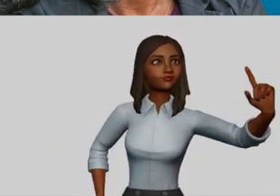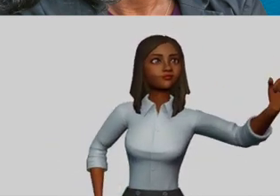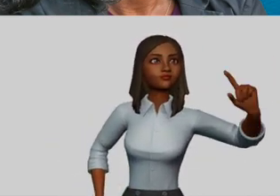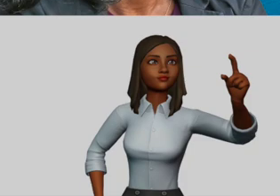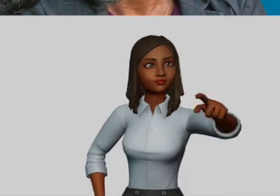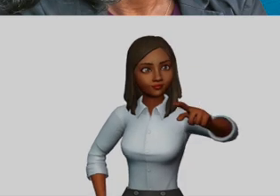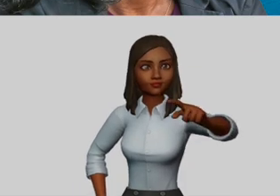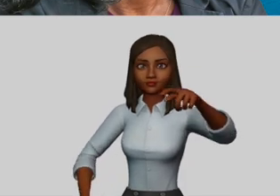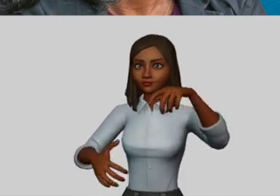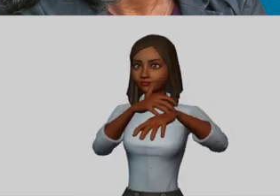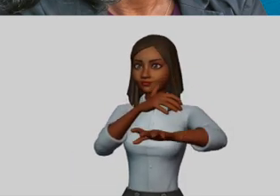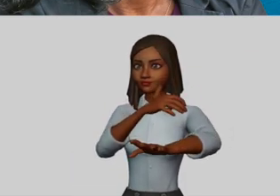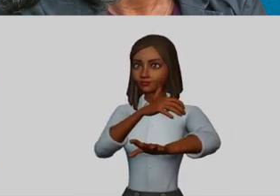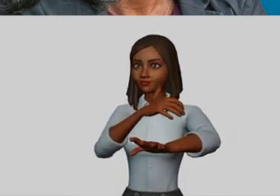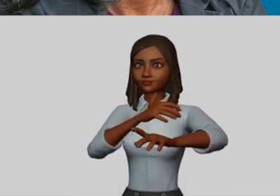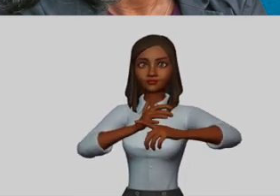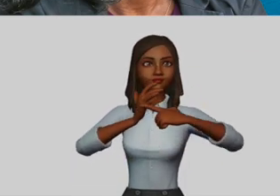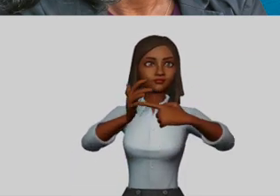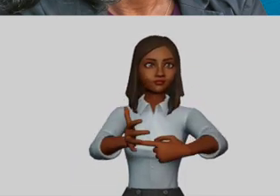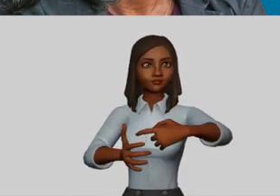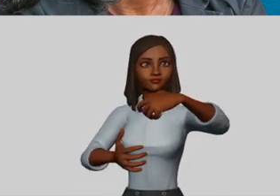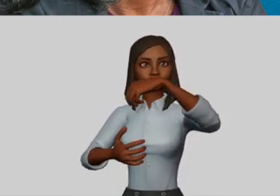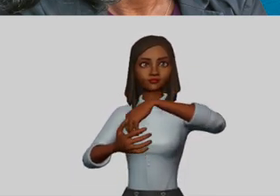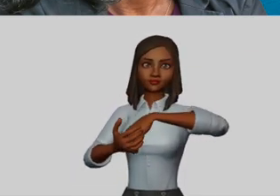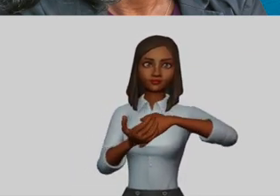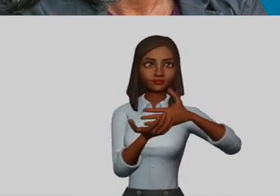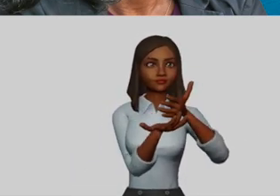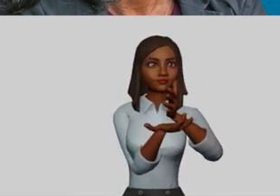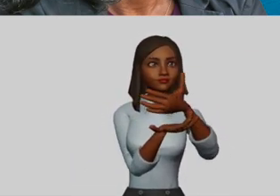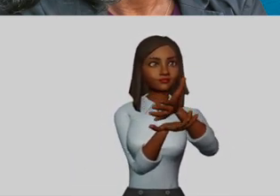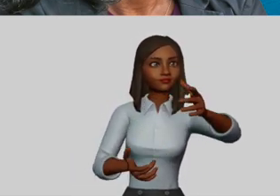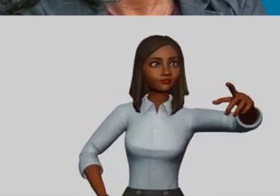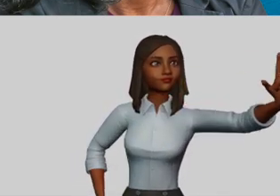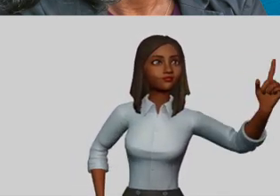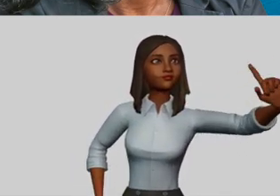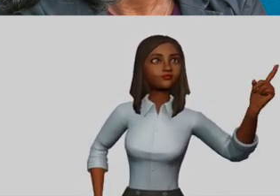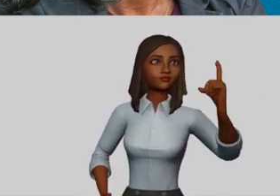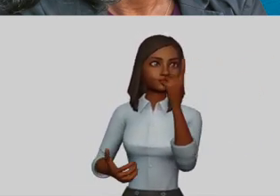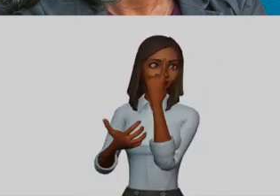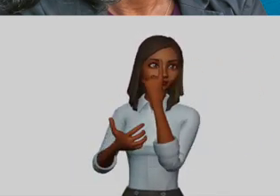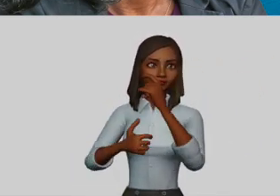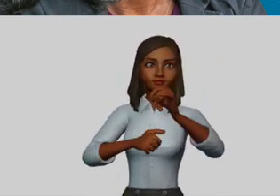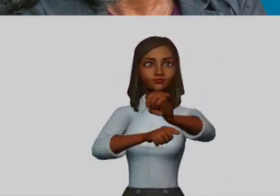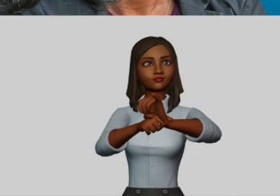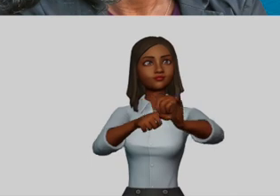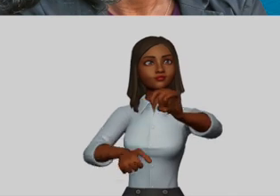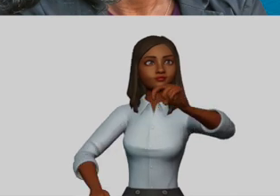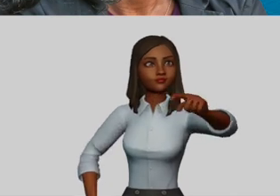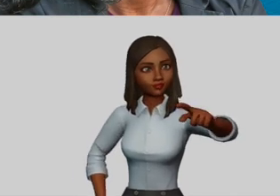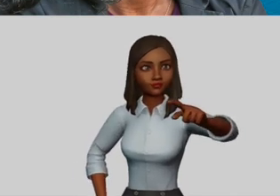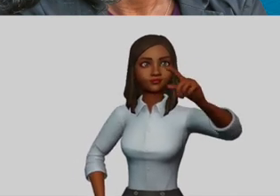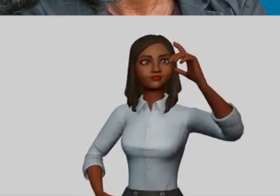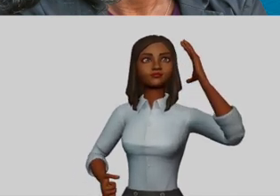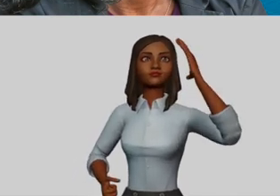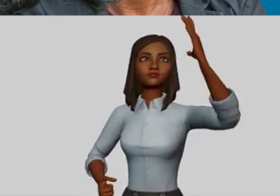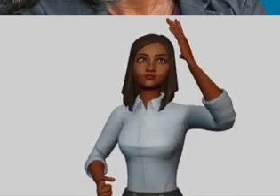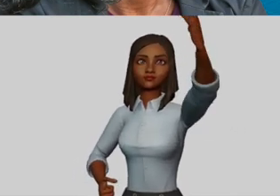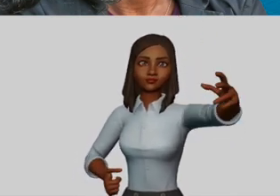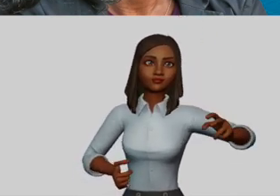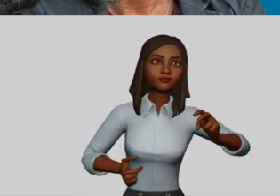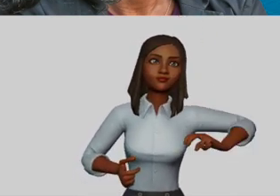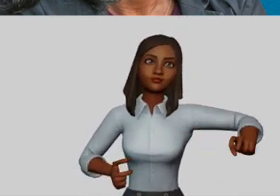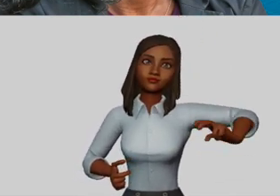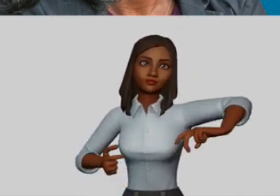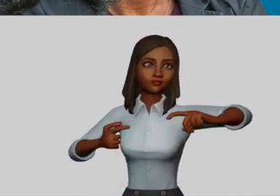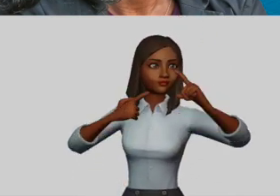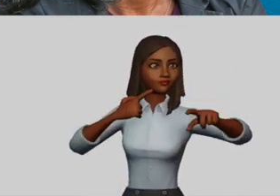trabajo no es todo lo que es la vida. Entonces fui y viví a China por un año. Wow. Viví en China,